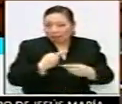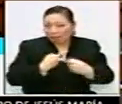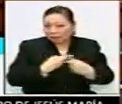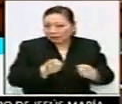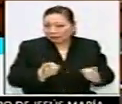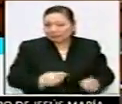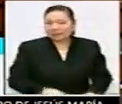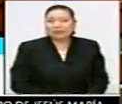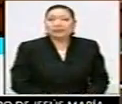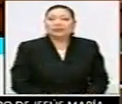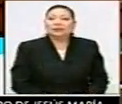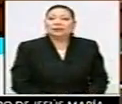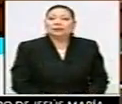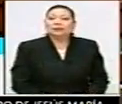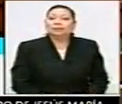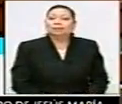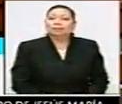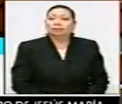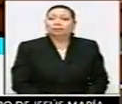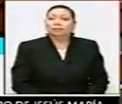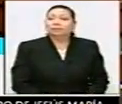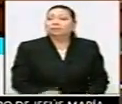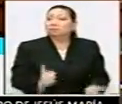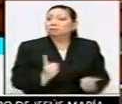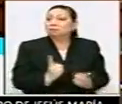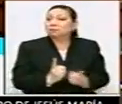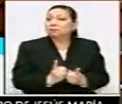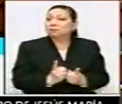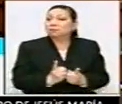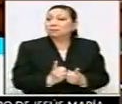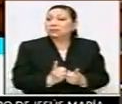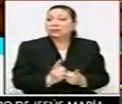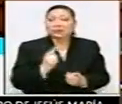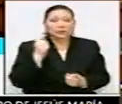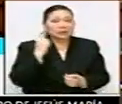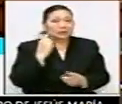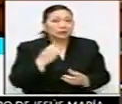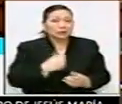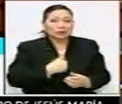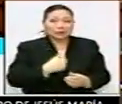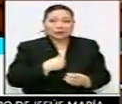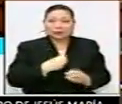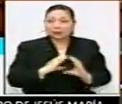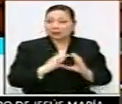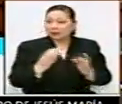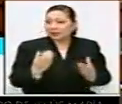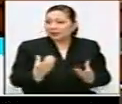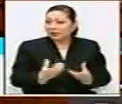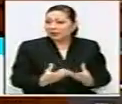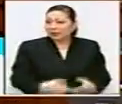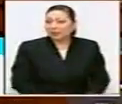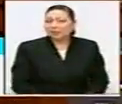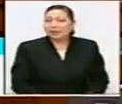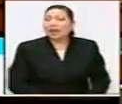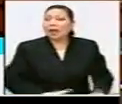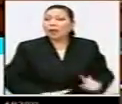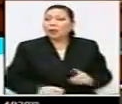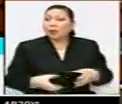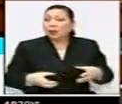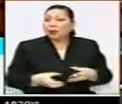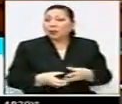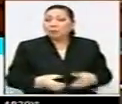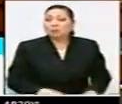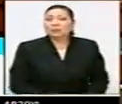también. Señores, y encuentra sus cajas de resonancia en el propio Congreso de la República. En algunas